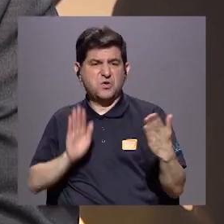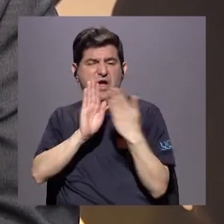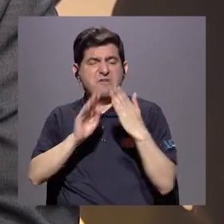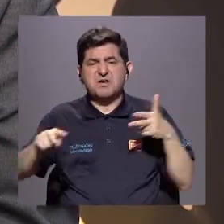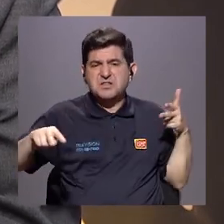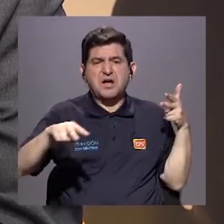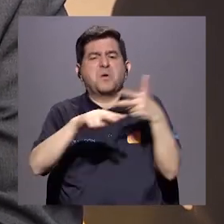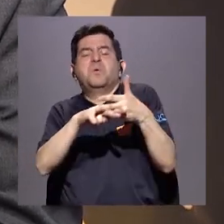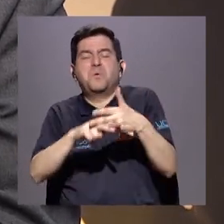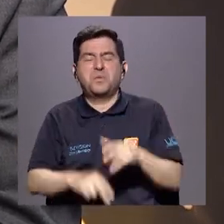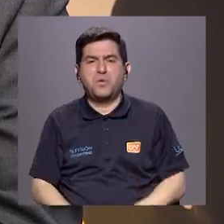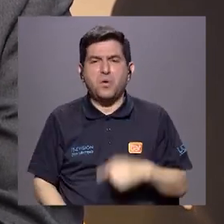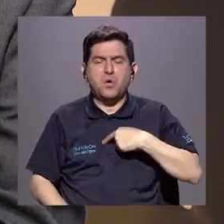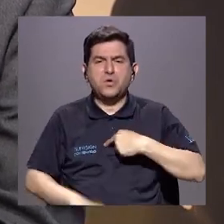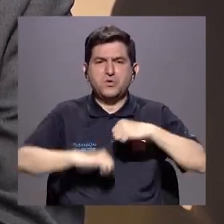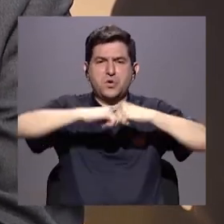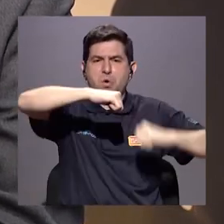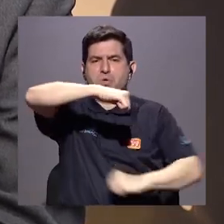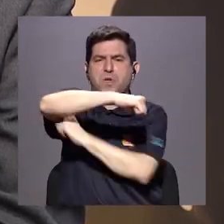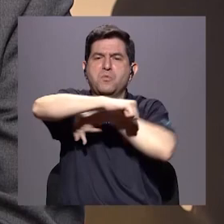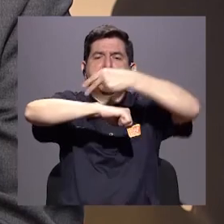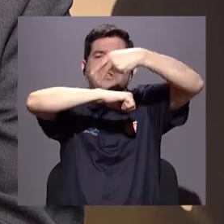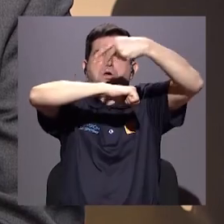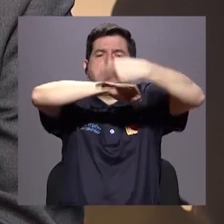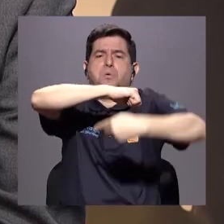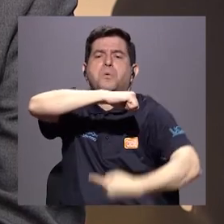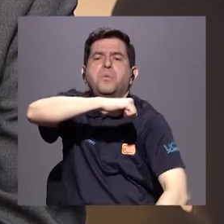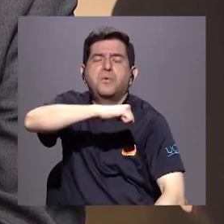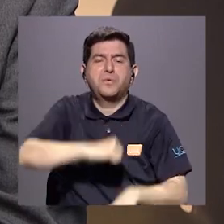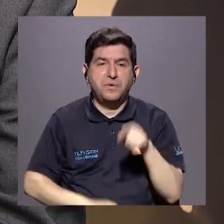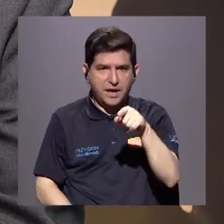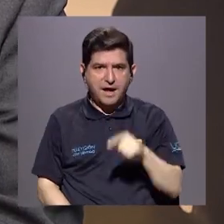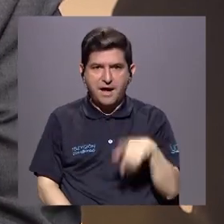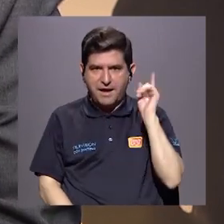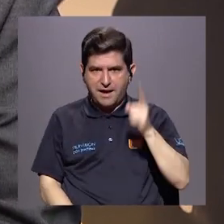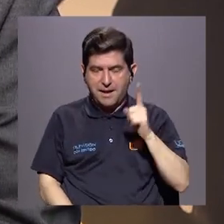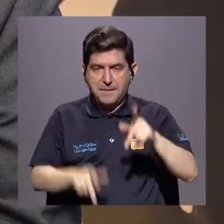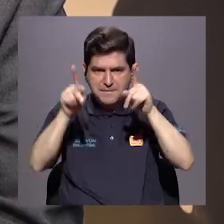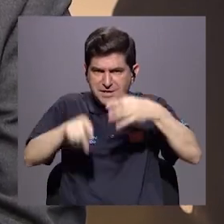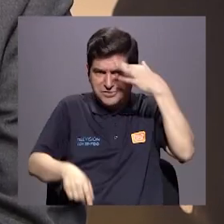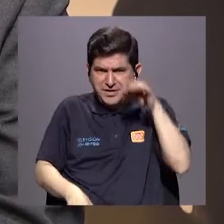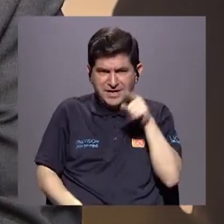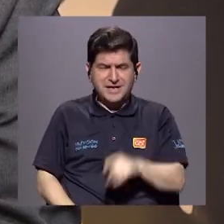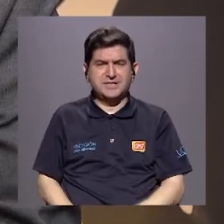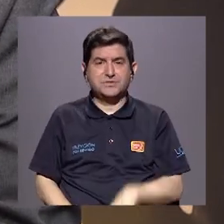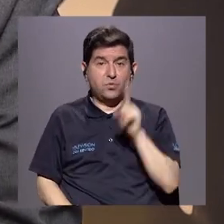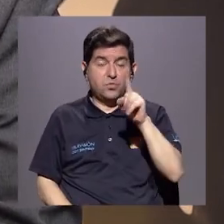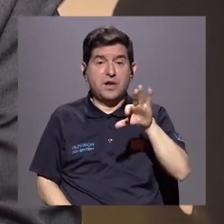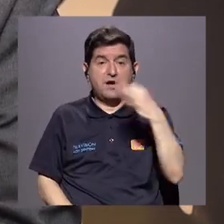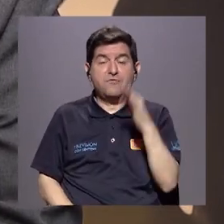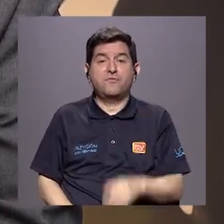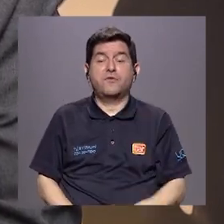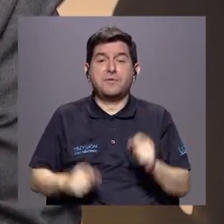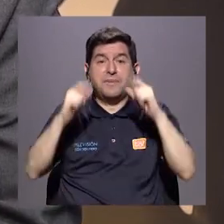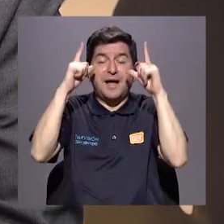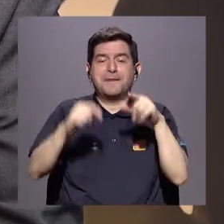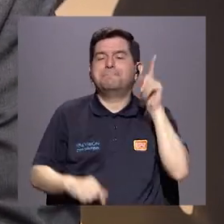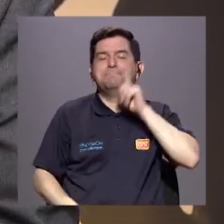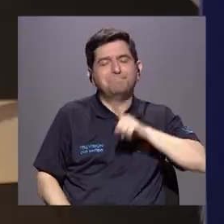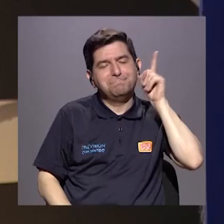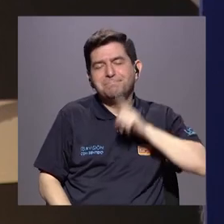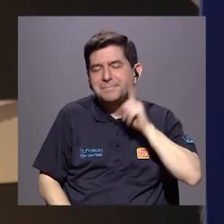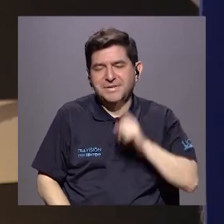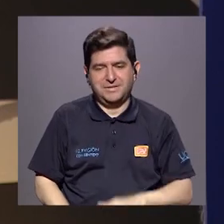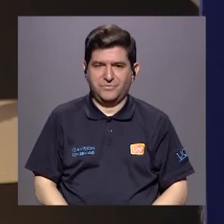a tirarme de un puente o voy a ver a alguien empezamos a amenazar de esta forma hay gente que cree que es una llamada de atención eso es otro mito